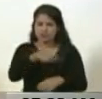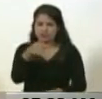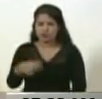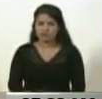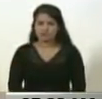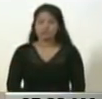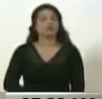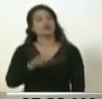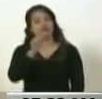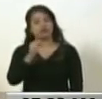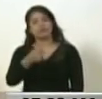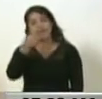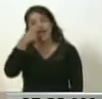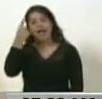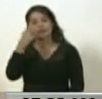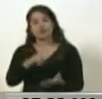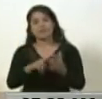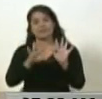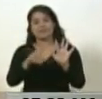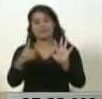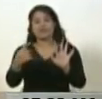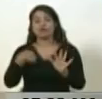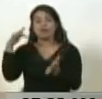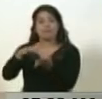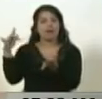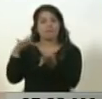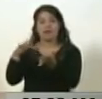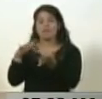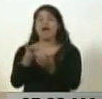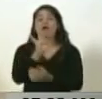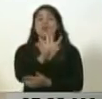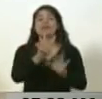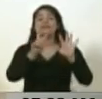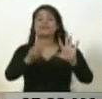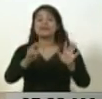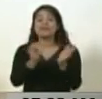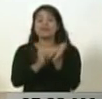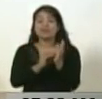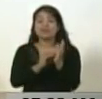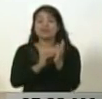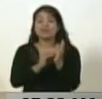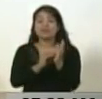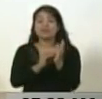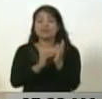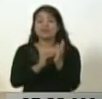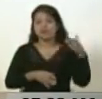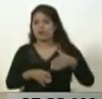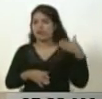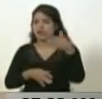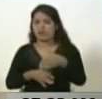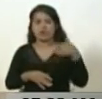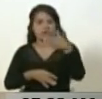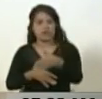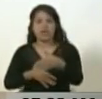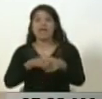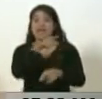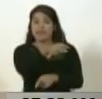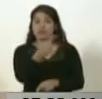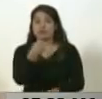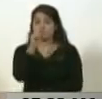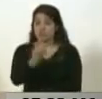el año 2016, fueron 47 sesiones y vimos la constancia y el incremento, sesiones, la posibilidad de